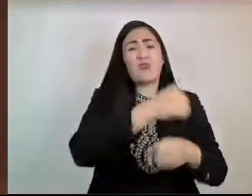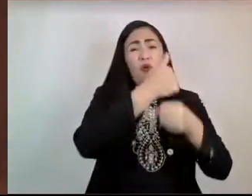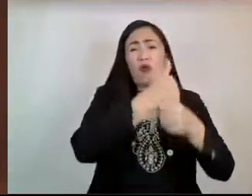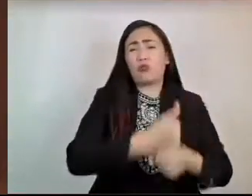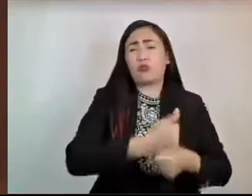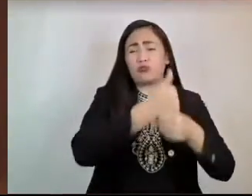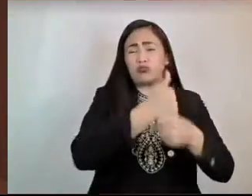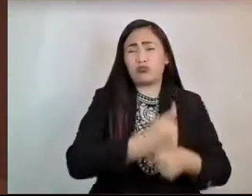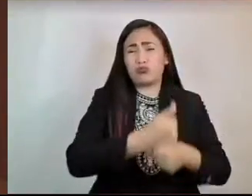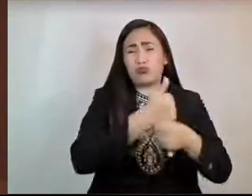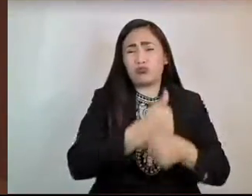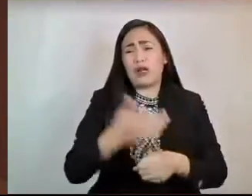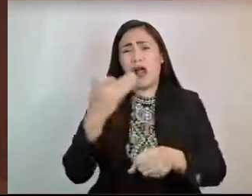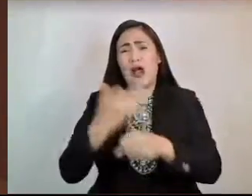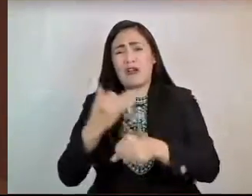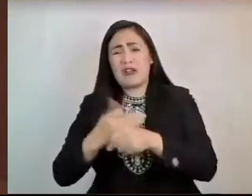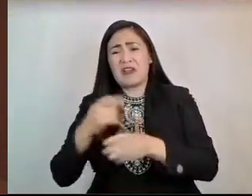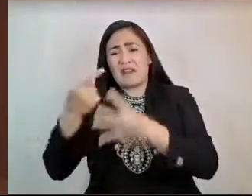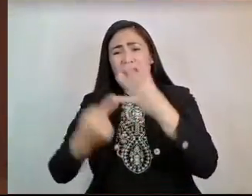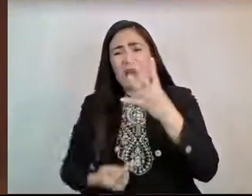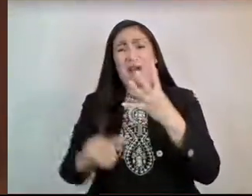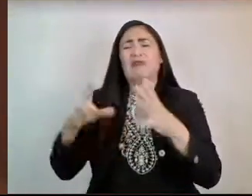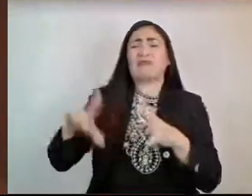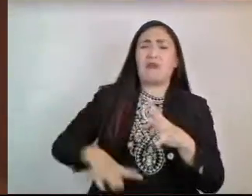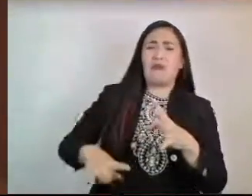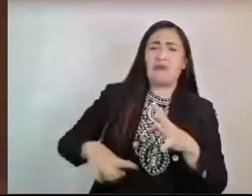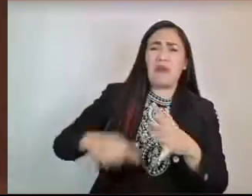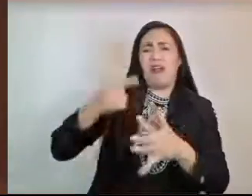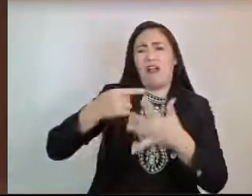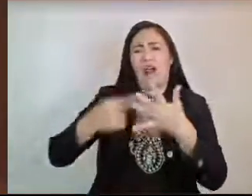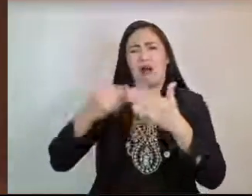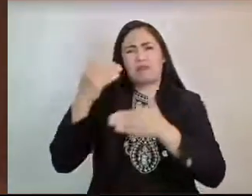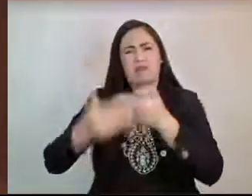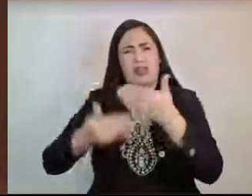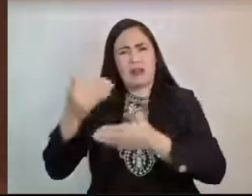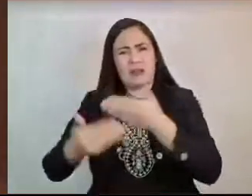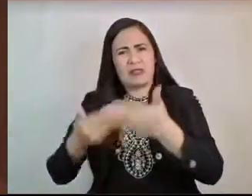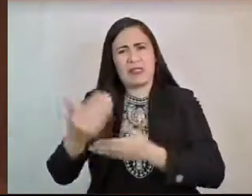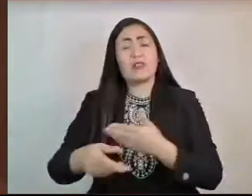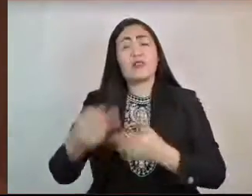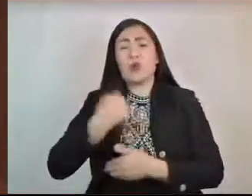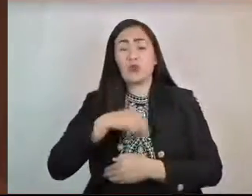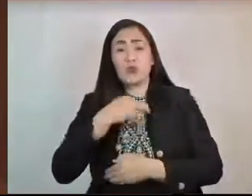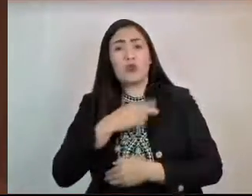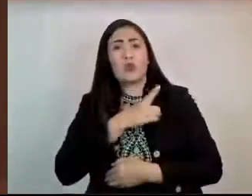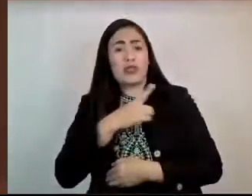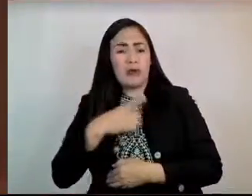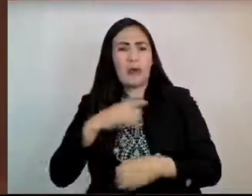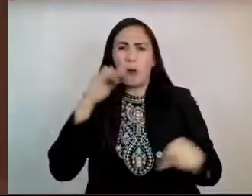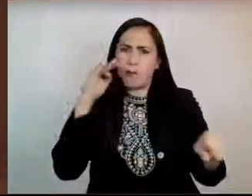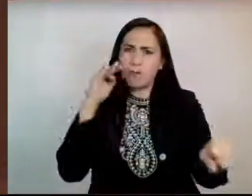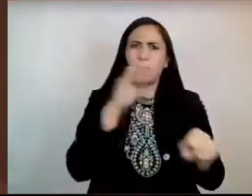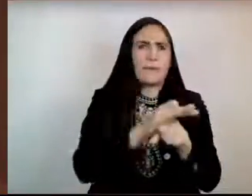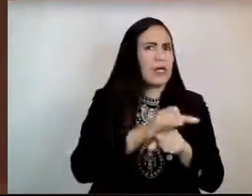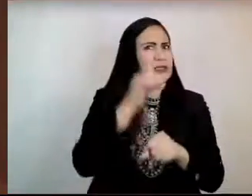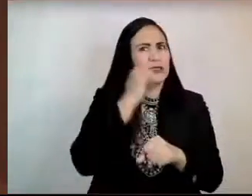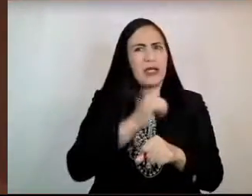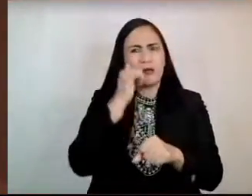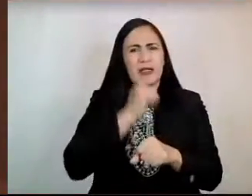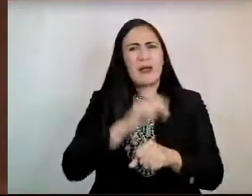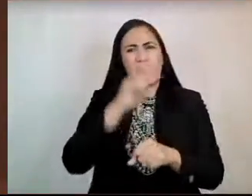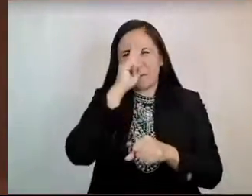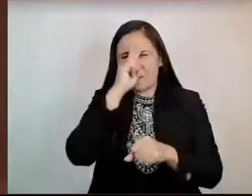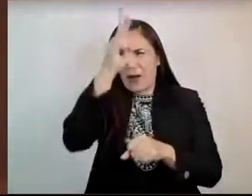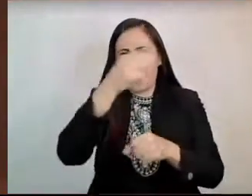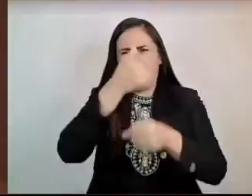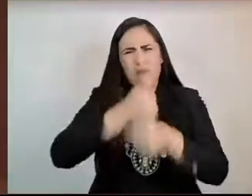burocracia institucional. Los 3 órdenes de gobierno debemos proteger a las víctimas de violencia en todas sus formas que les arrebató